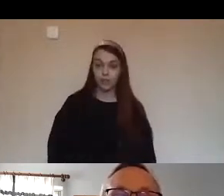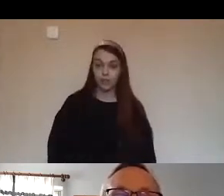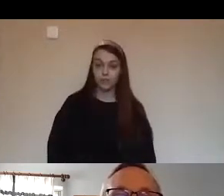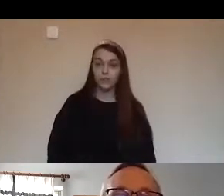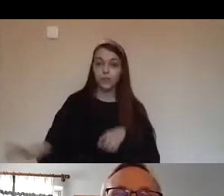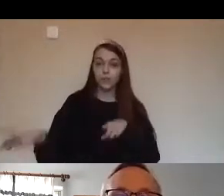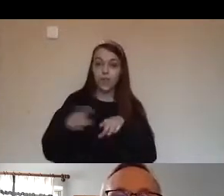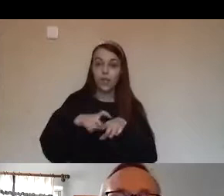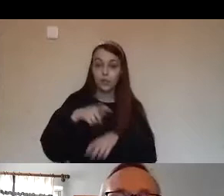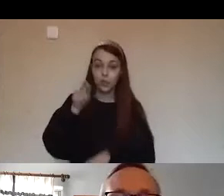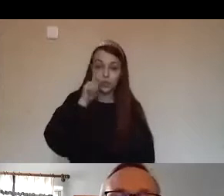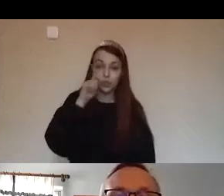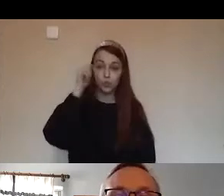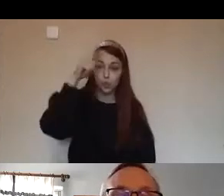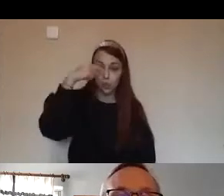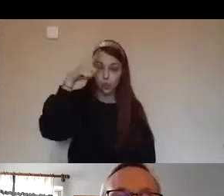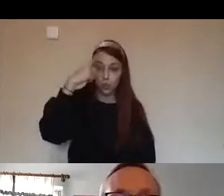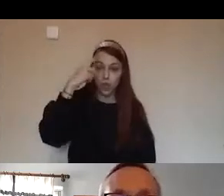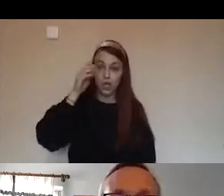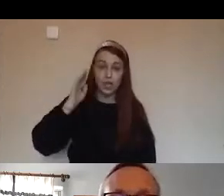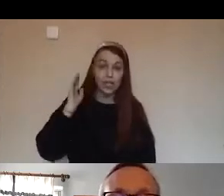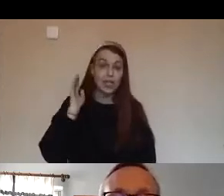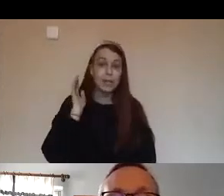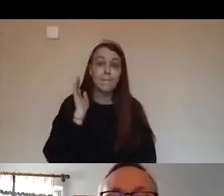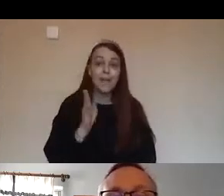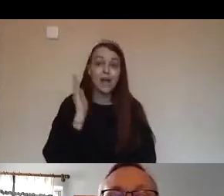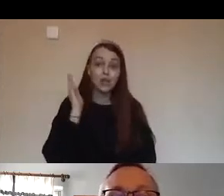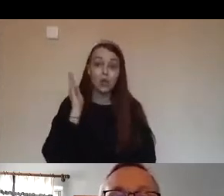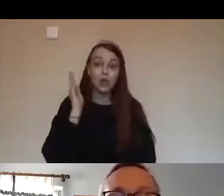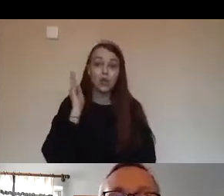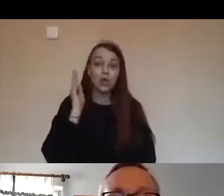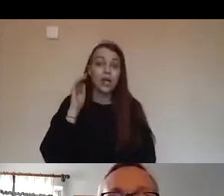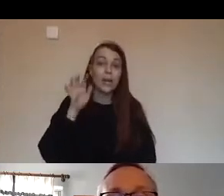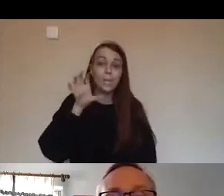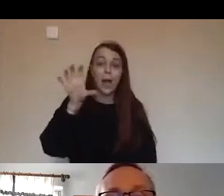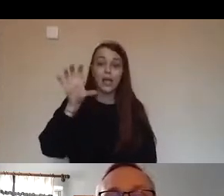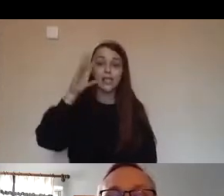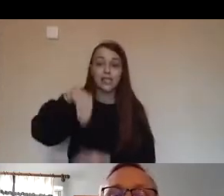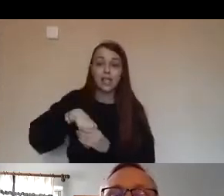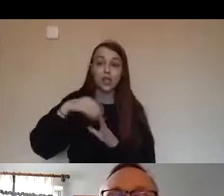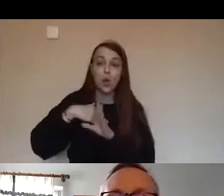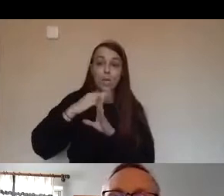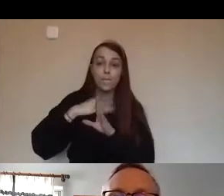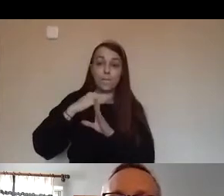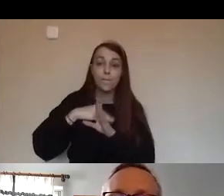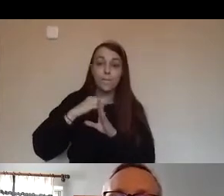turismo cultural no se miden a nivel nacional, no a nivel europeo.